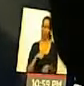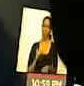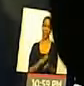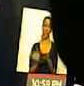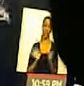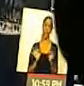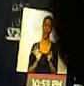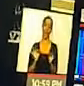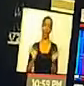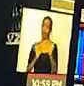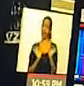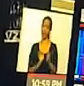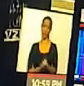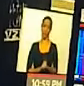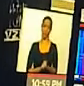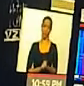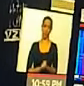nada.